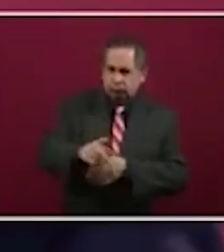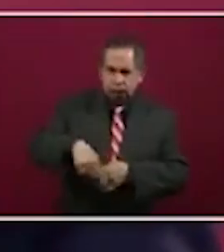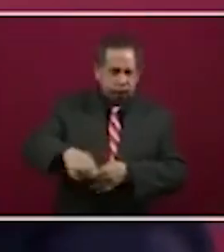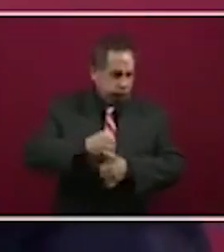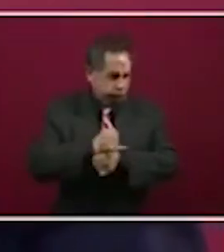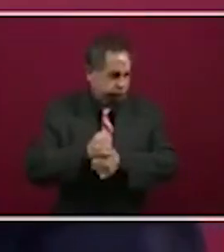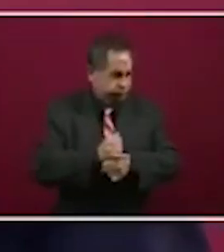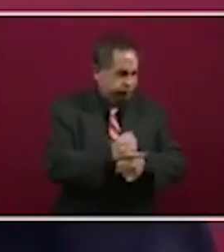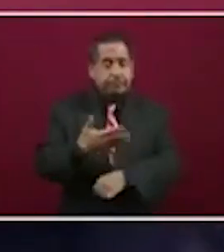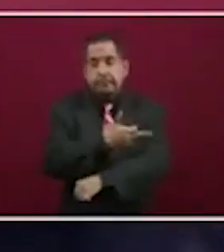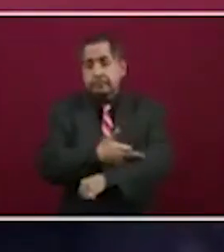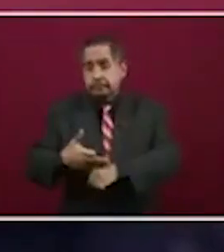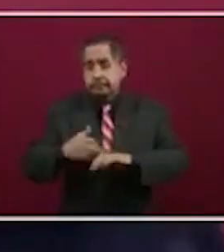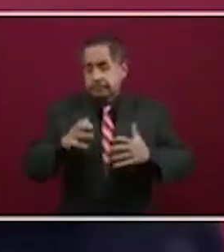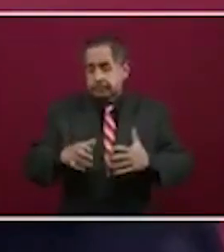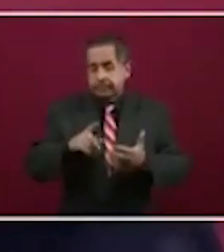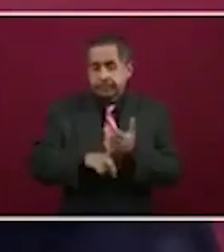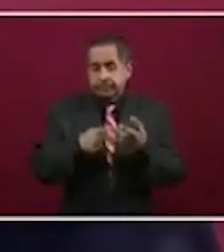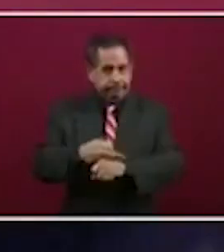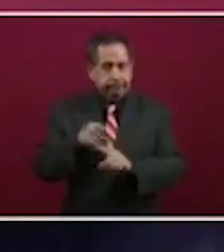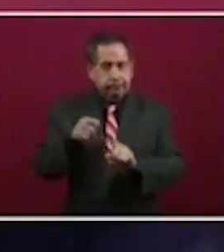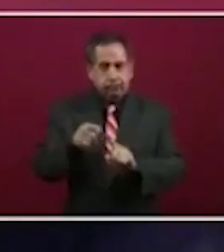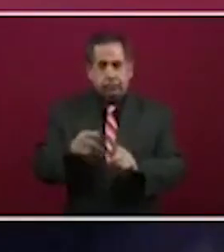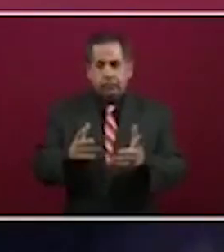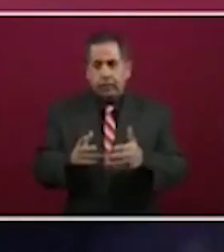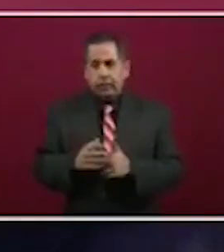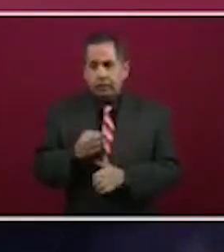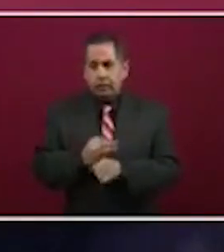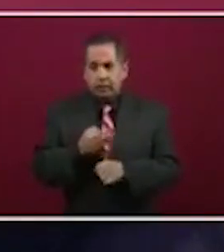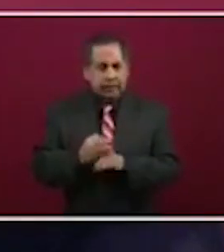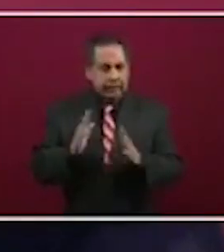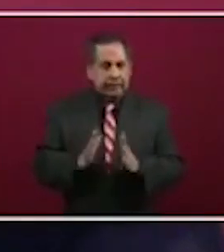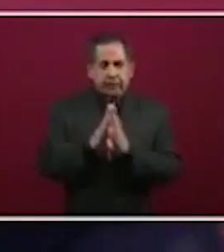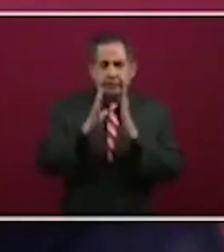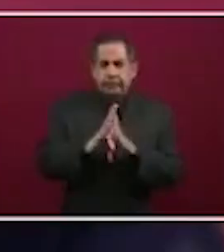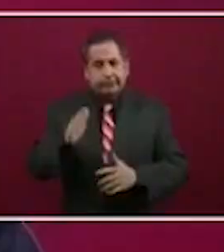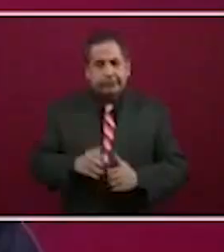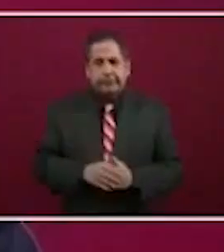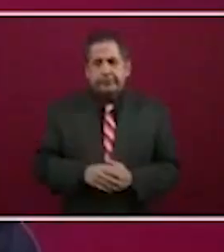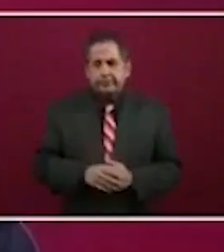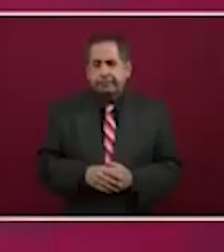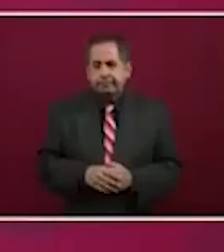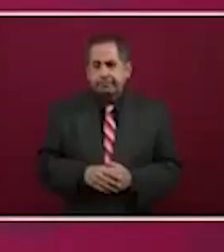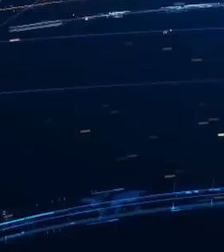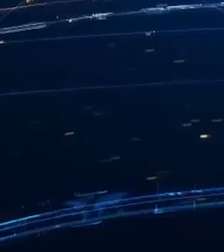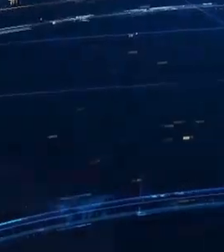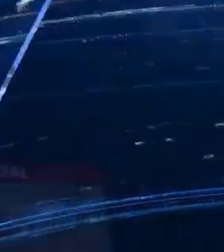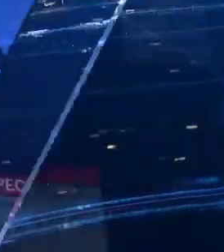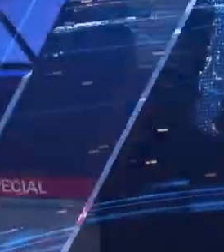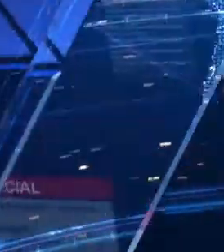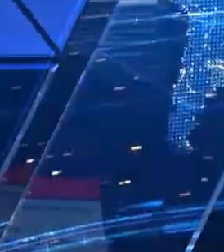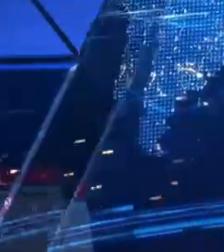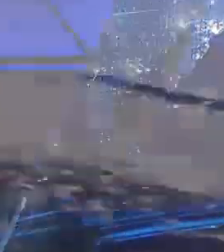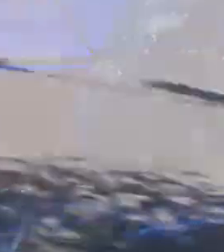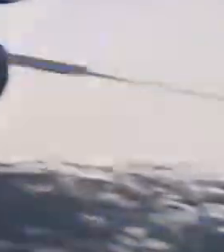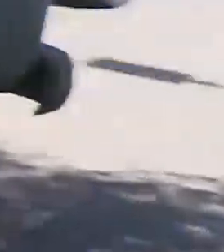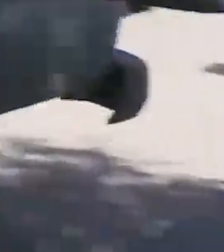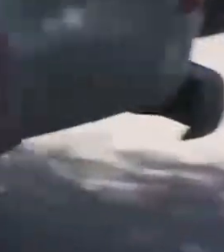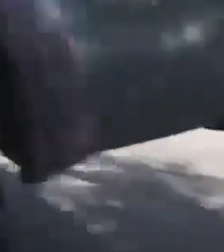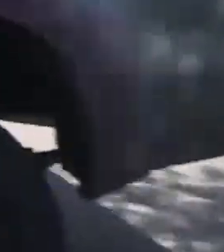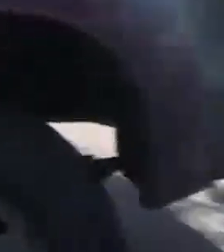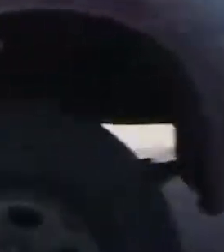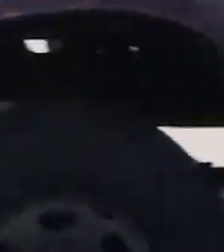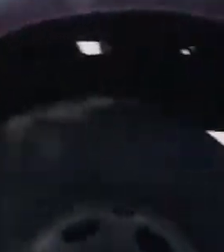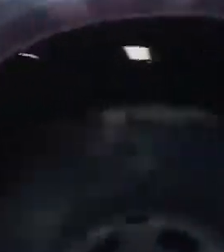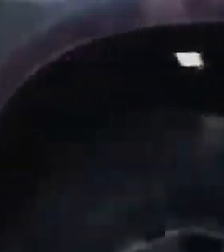eso los familiares de los desaparecidos están participando más y saben que es un plan sin embargo el